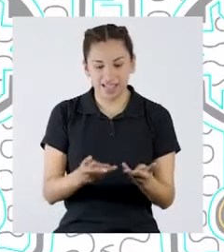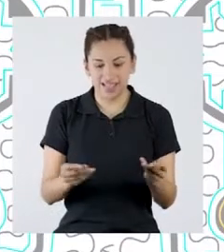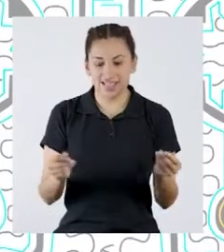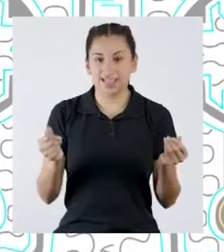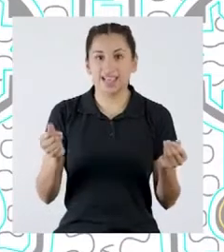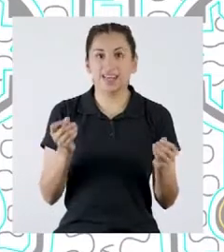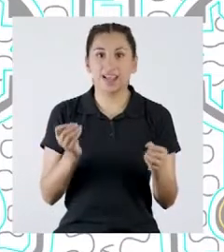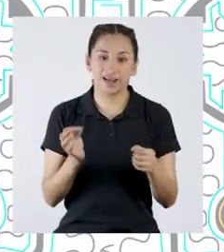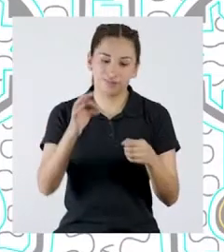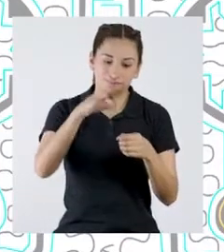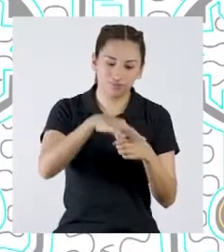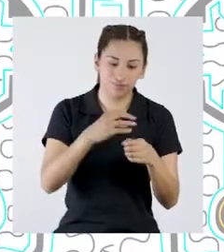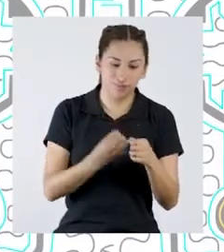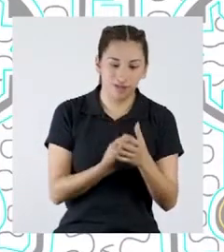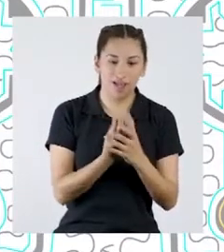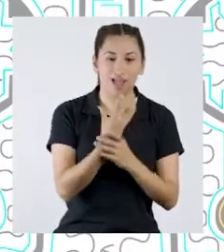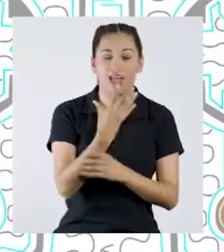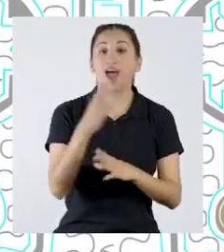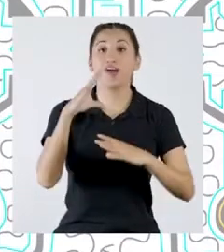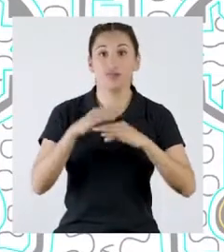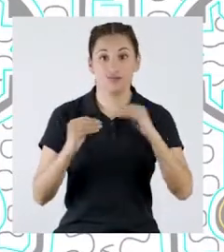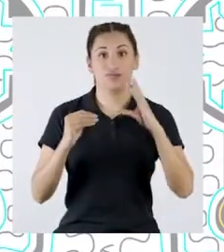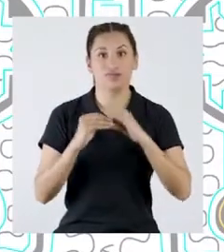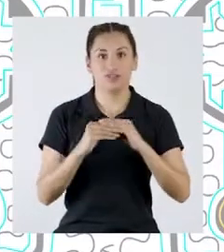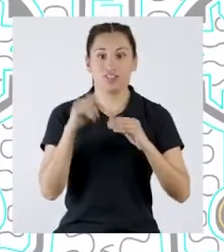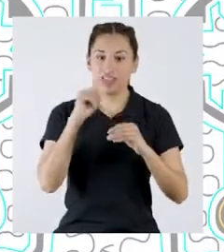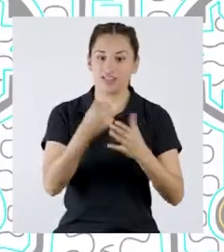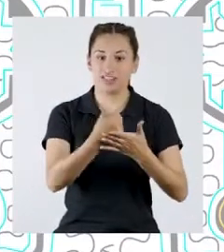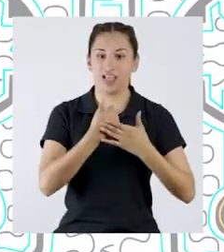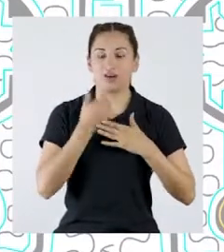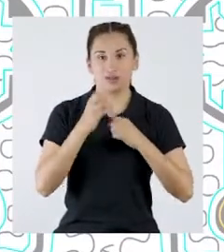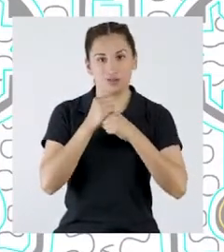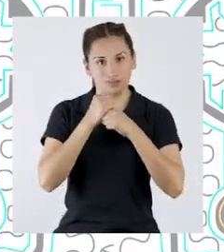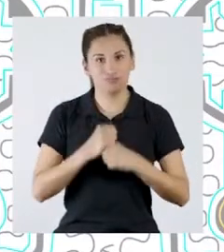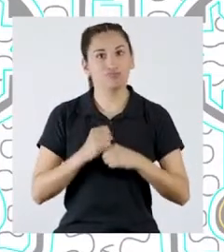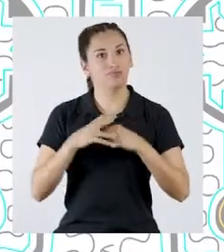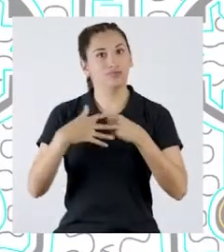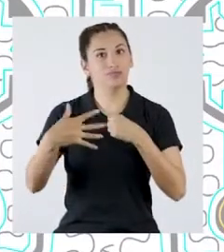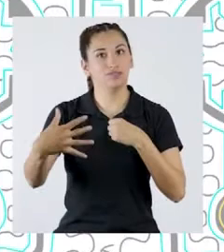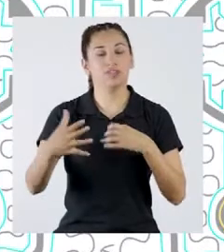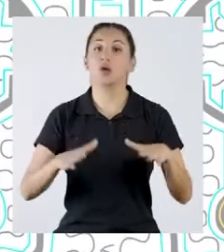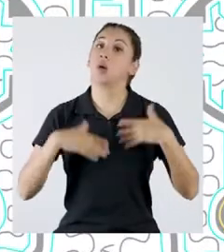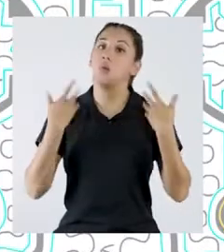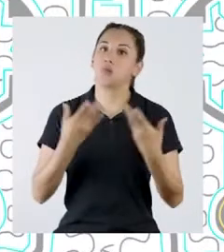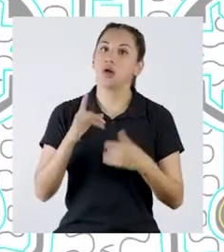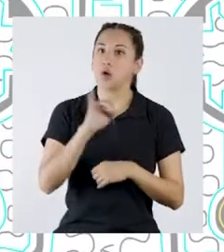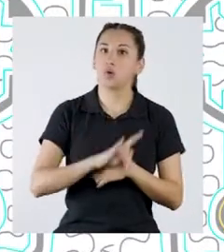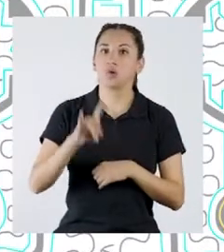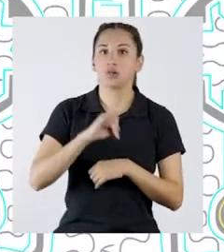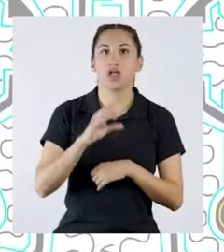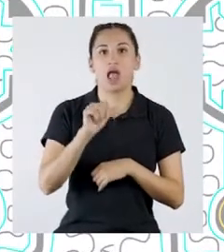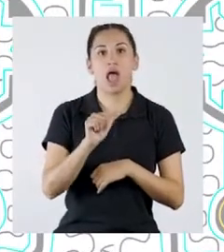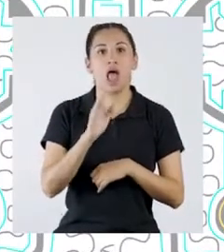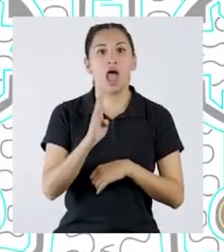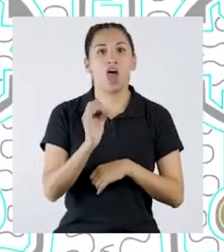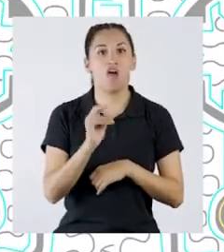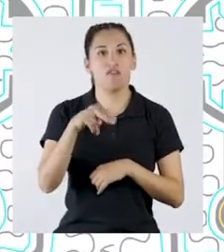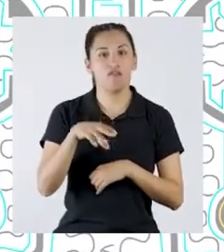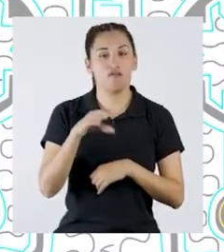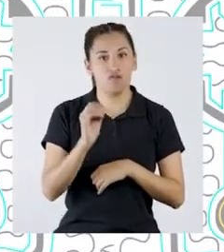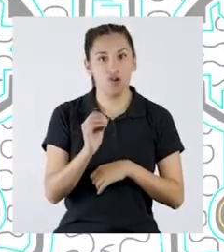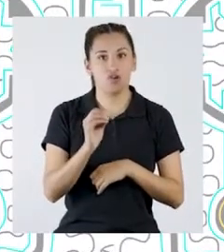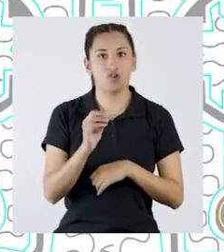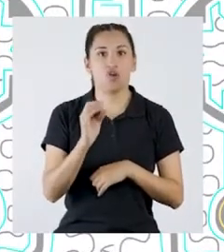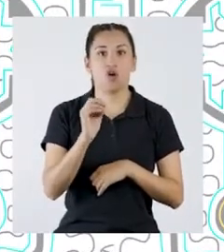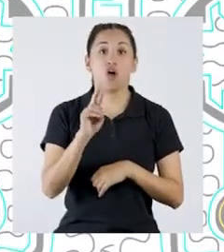suelo para cultivar frutas y para que sea sostenible. Podemos utilizar abonos orgánicos como